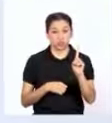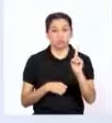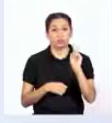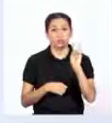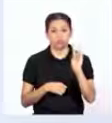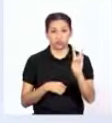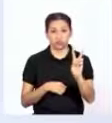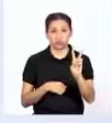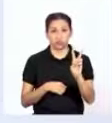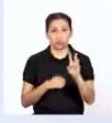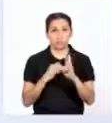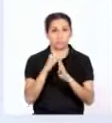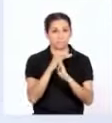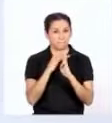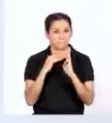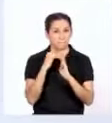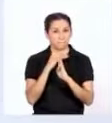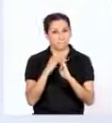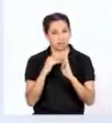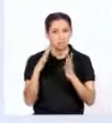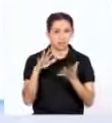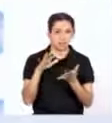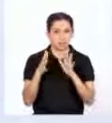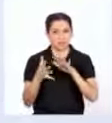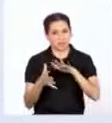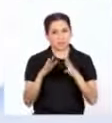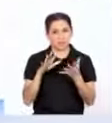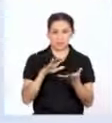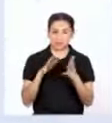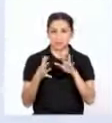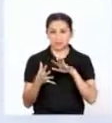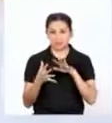Eso es uno. Dos, velocidad media.